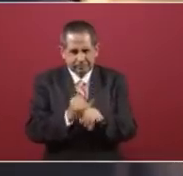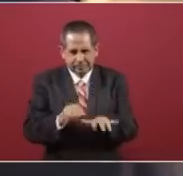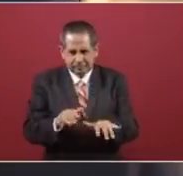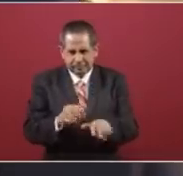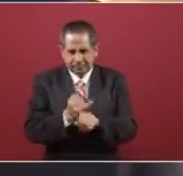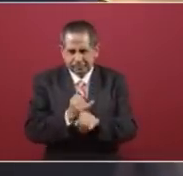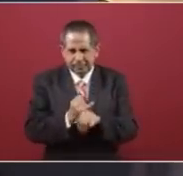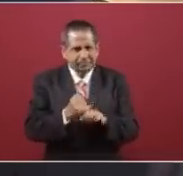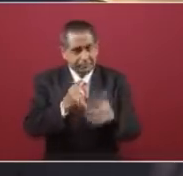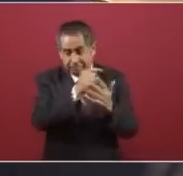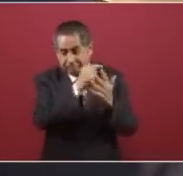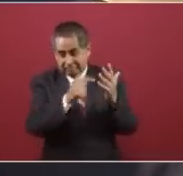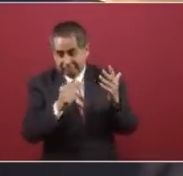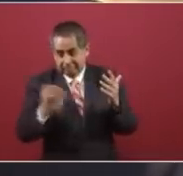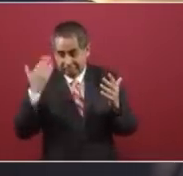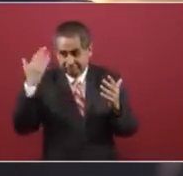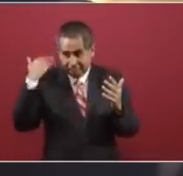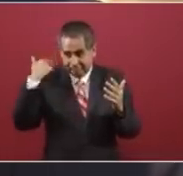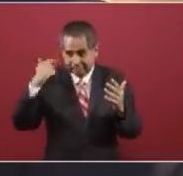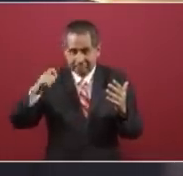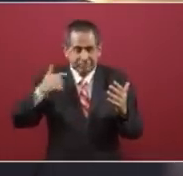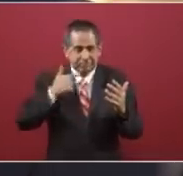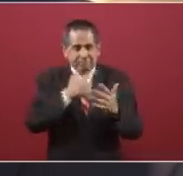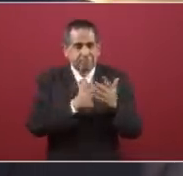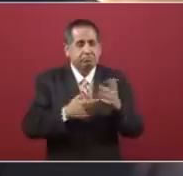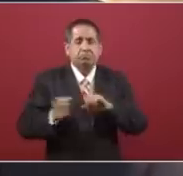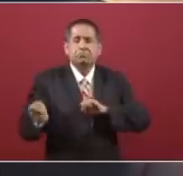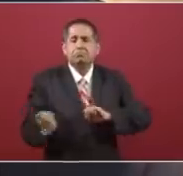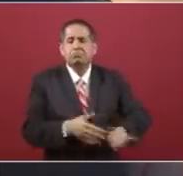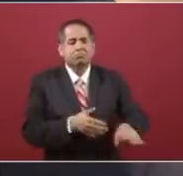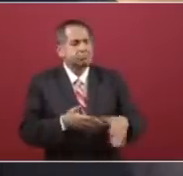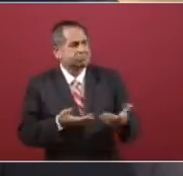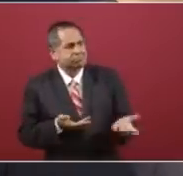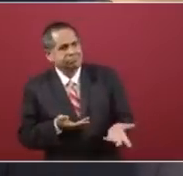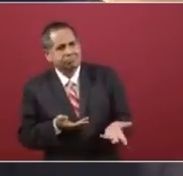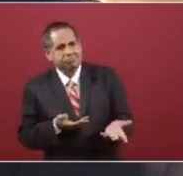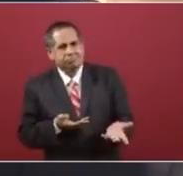de todo eso quedó en el abandono